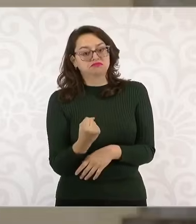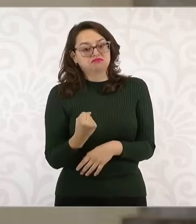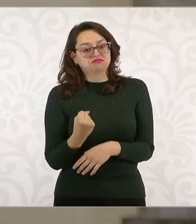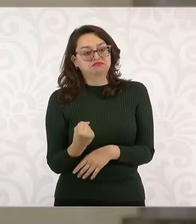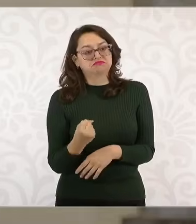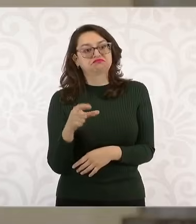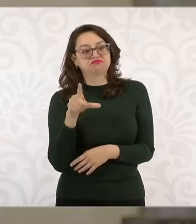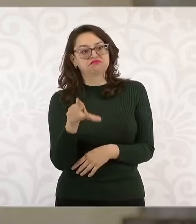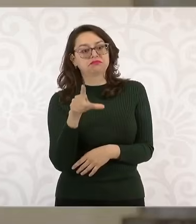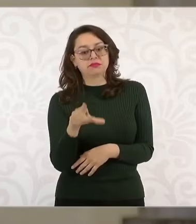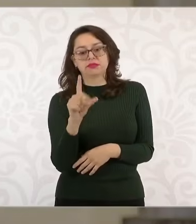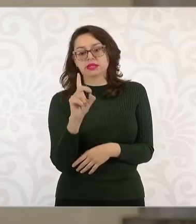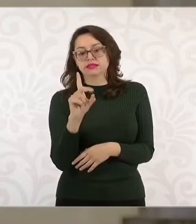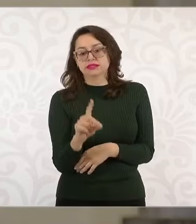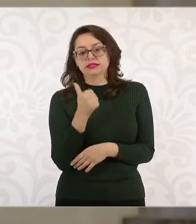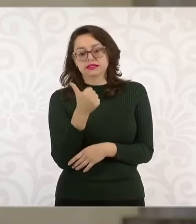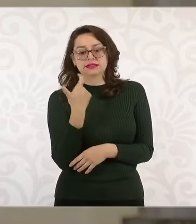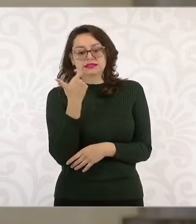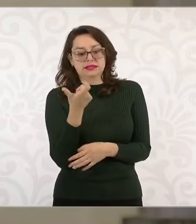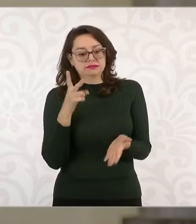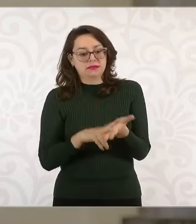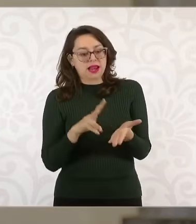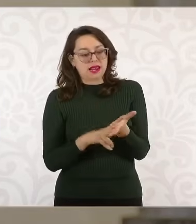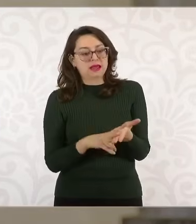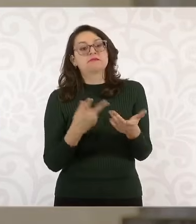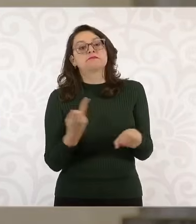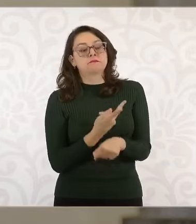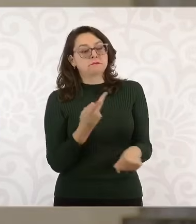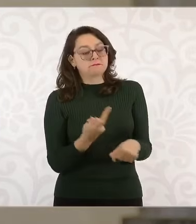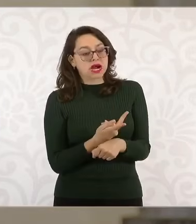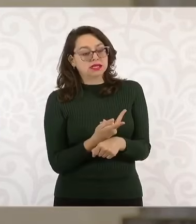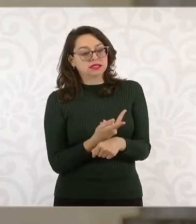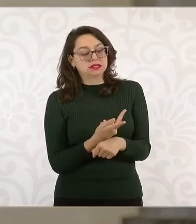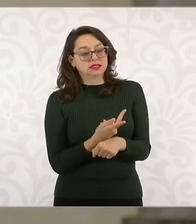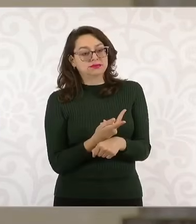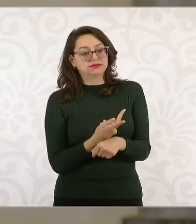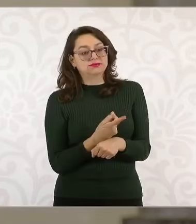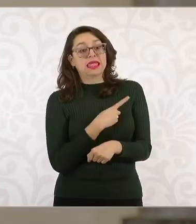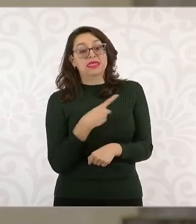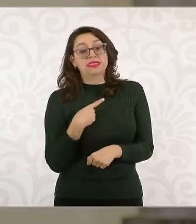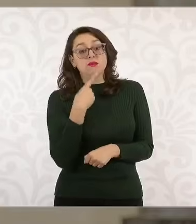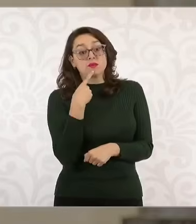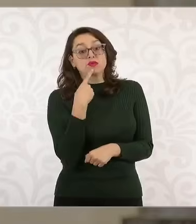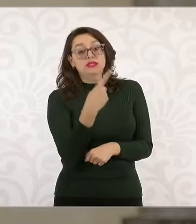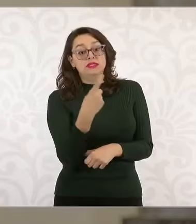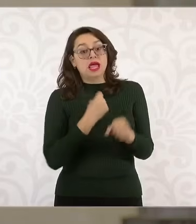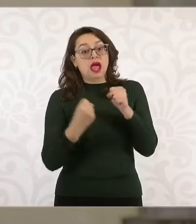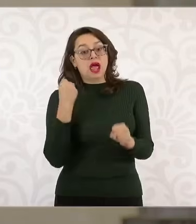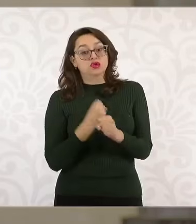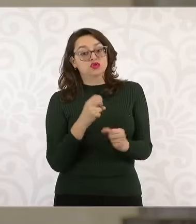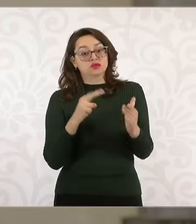vimos, 17,36 unidades, Presidenta? Vale la pena destacar que se habló en 2024